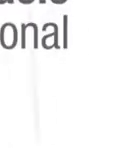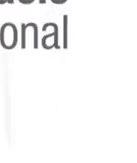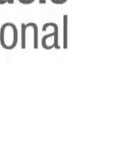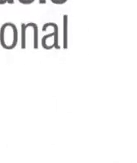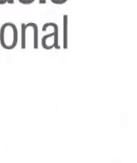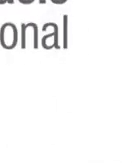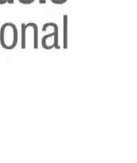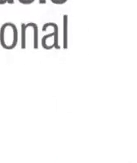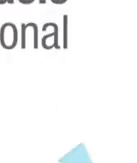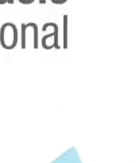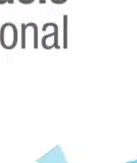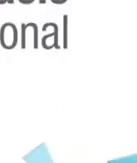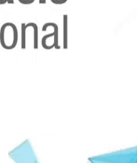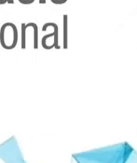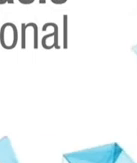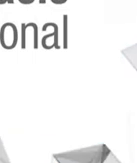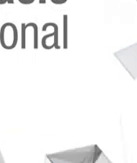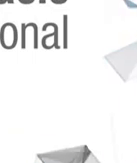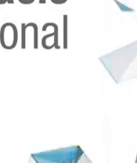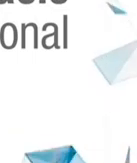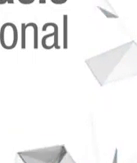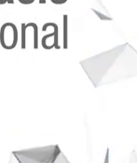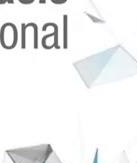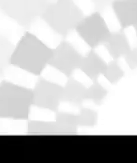Inicio de espacio promocional.